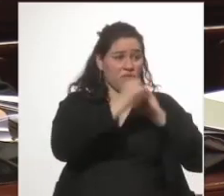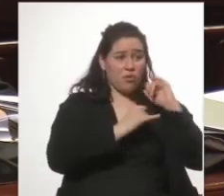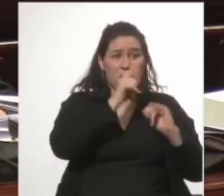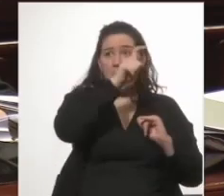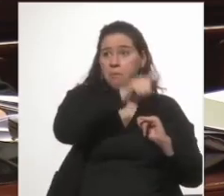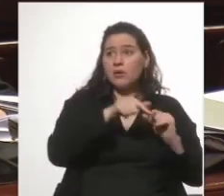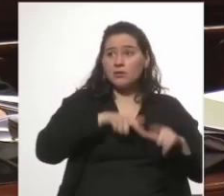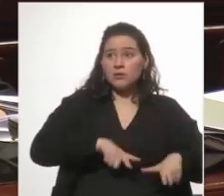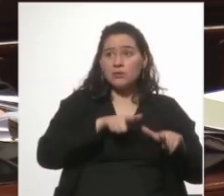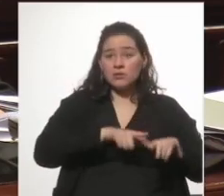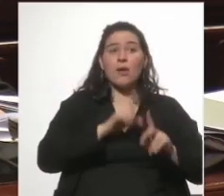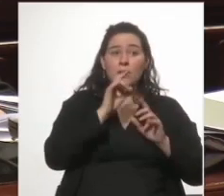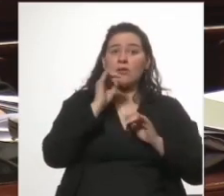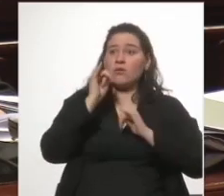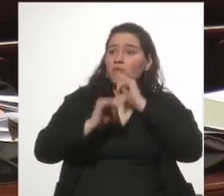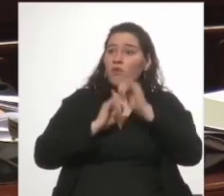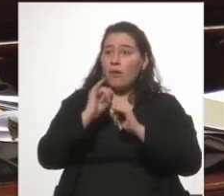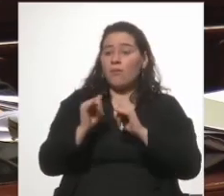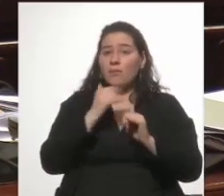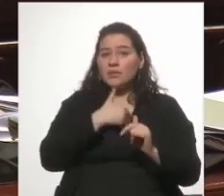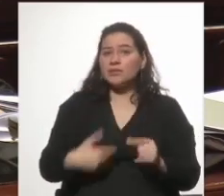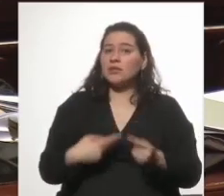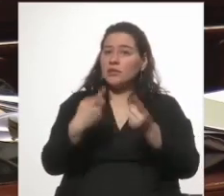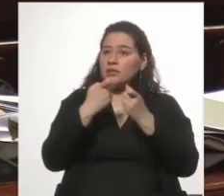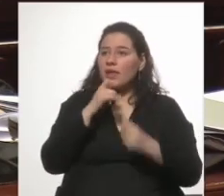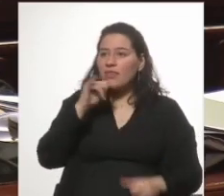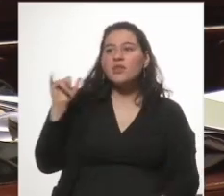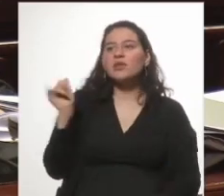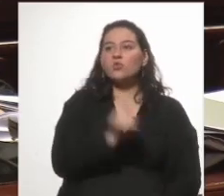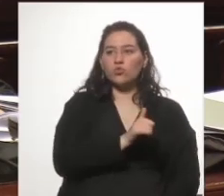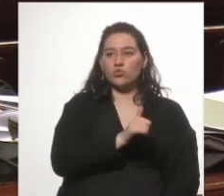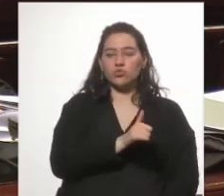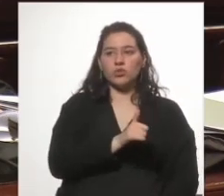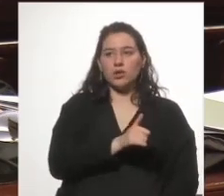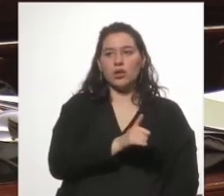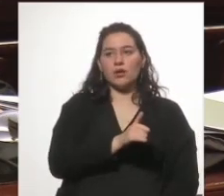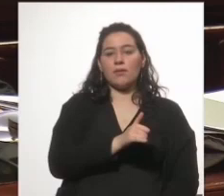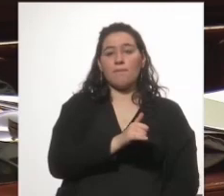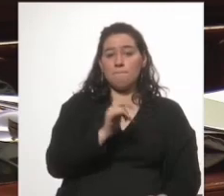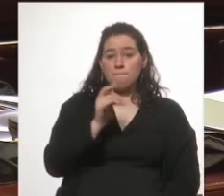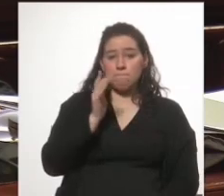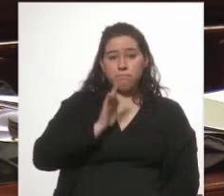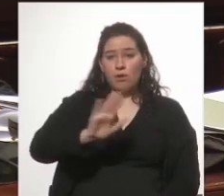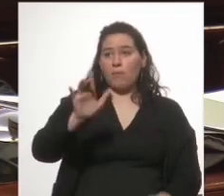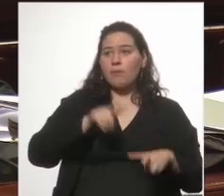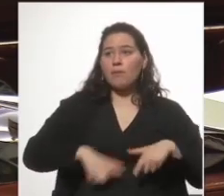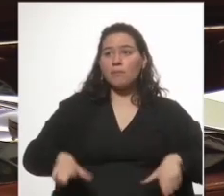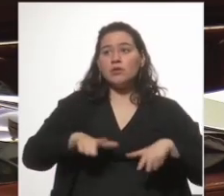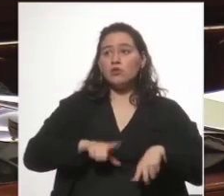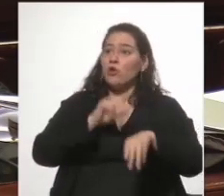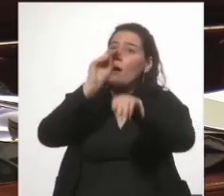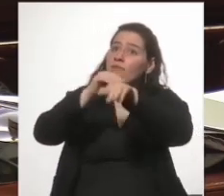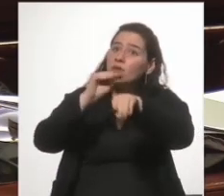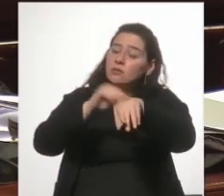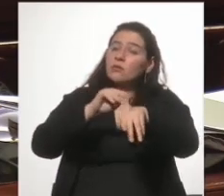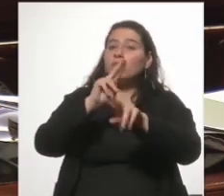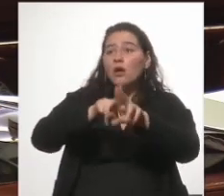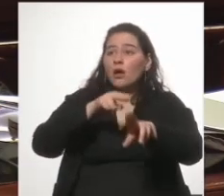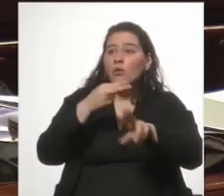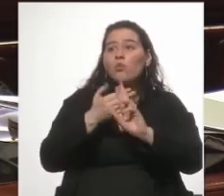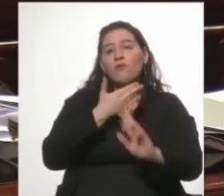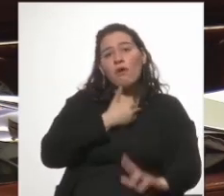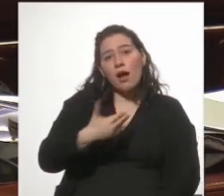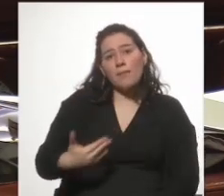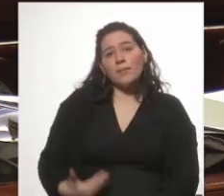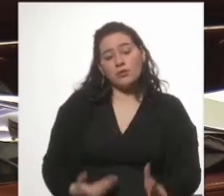ministro y al señor presidente de la necesidad de efectuar la denuncia penal, a tal extremo que el propio ministro lo advirtió al presidente de la República, como